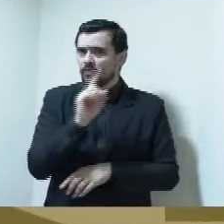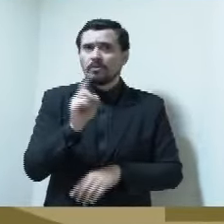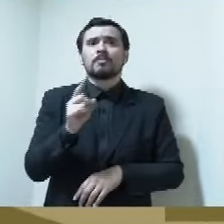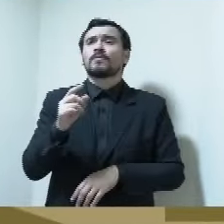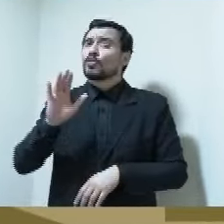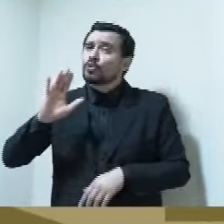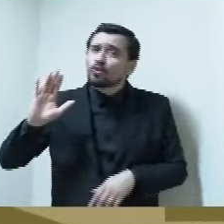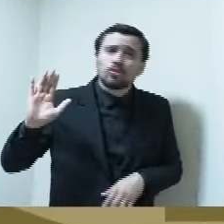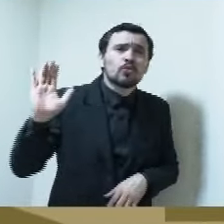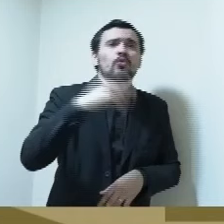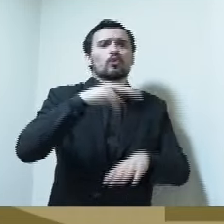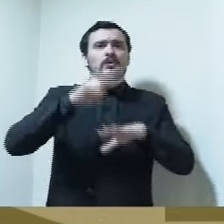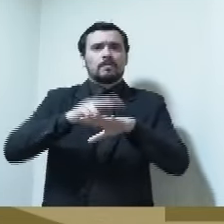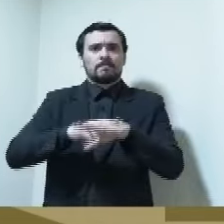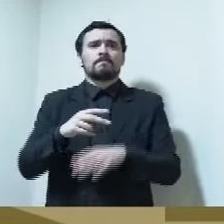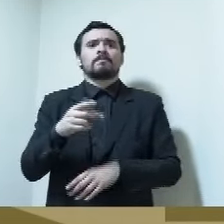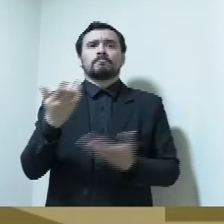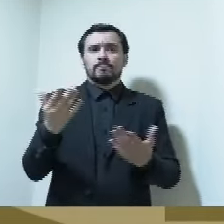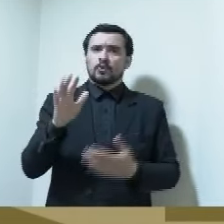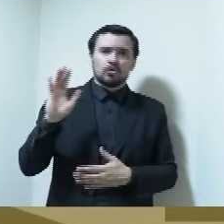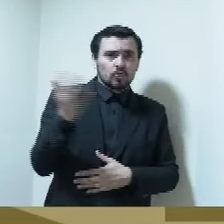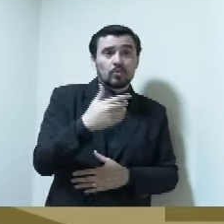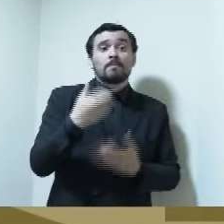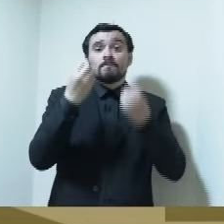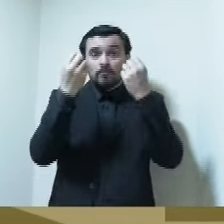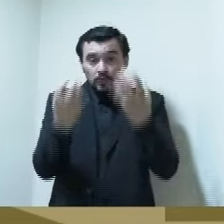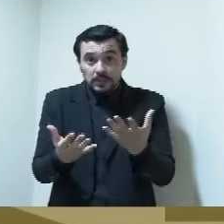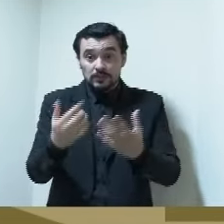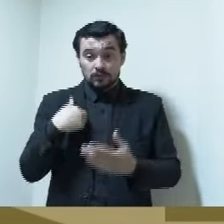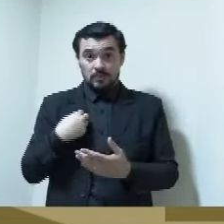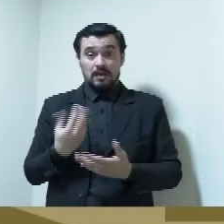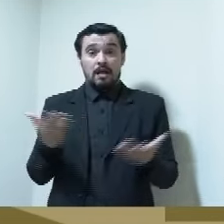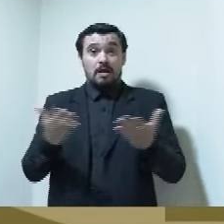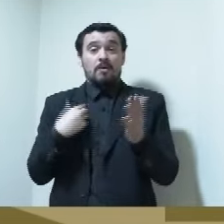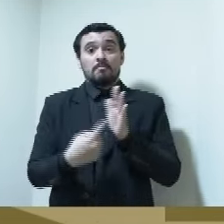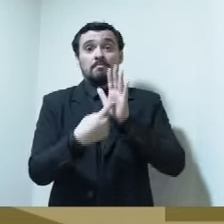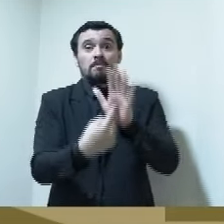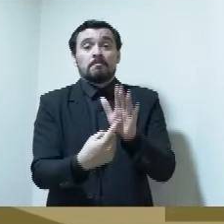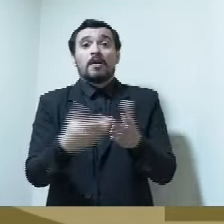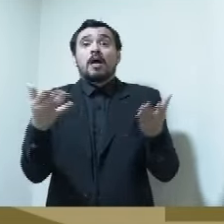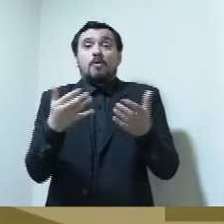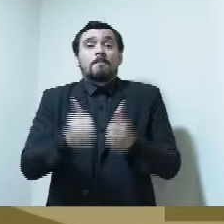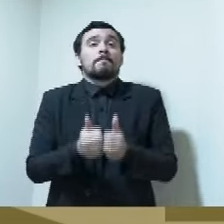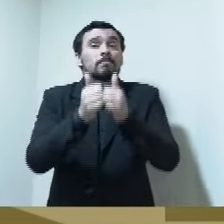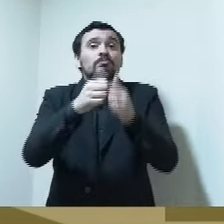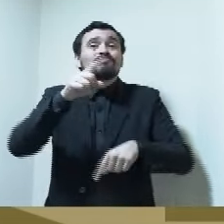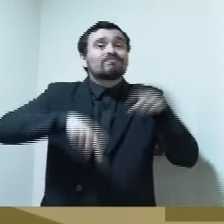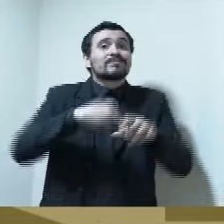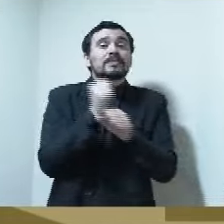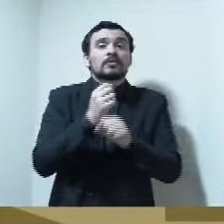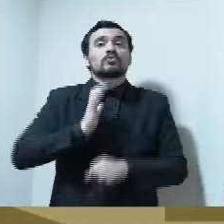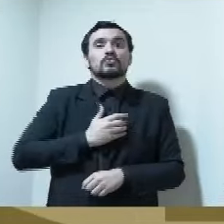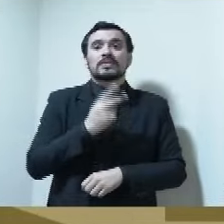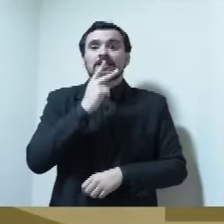hacemos todos los paraguayos y todas las paraguayas. Por eso, al presentarles los principales avances de nuestra gestión, queremos